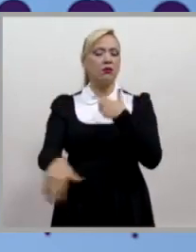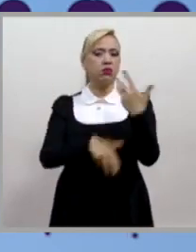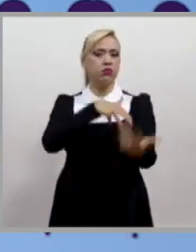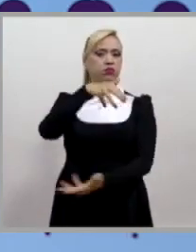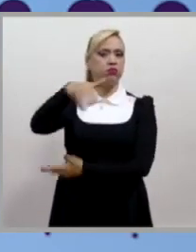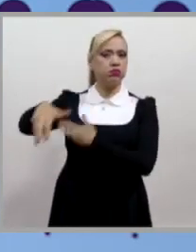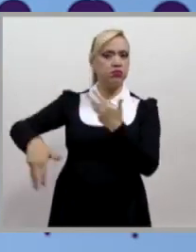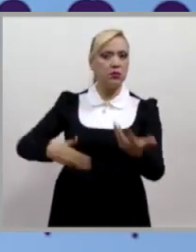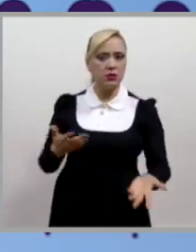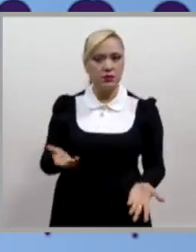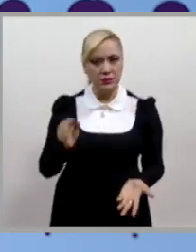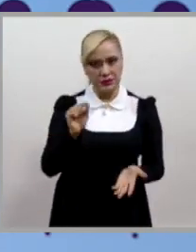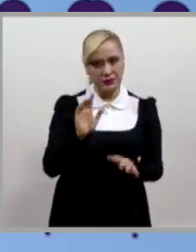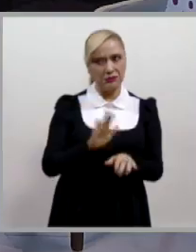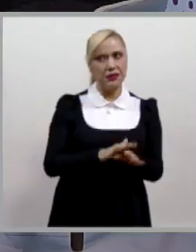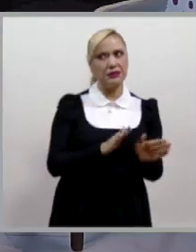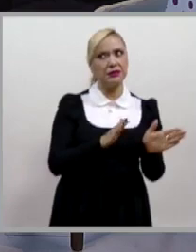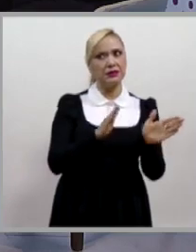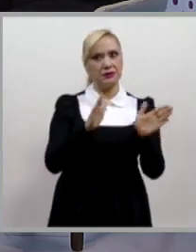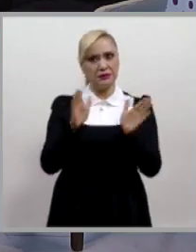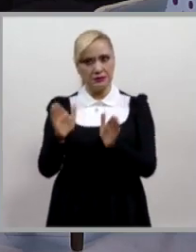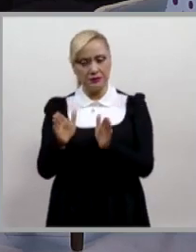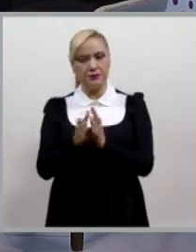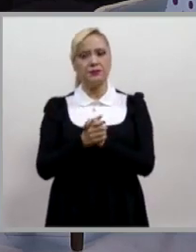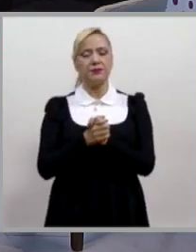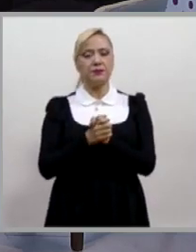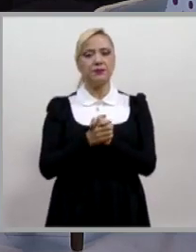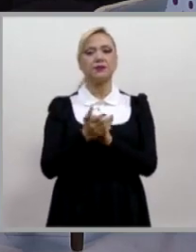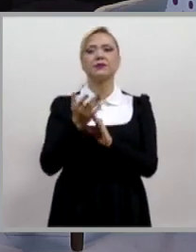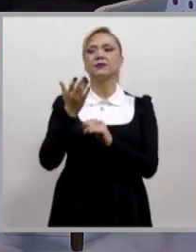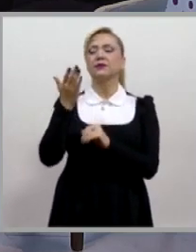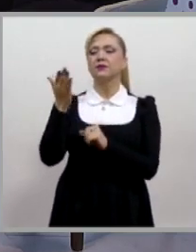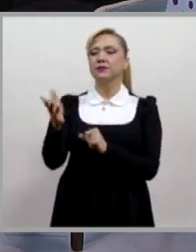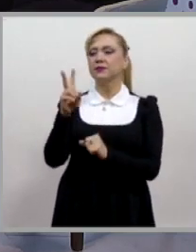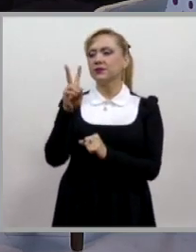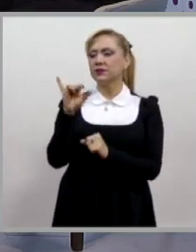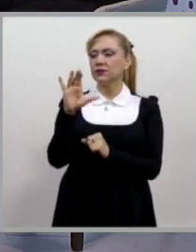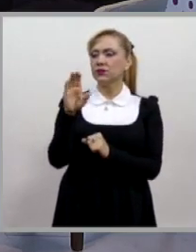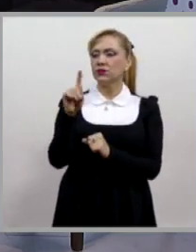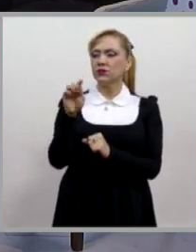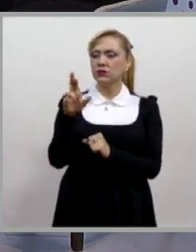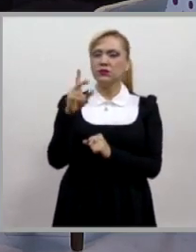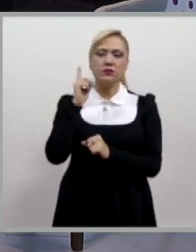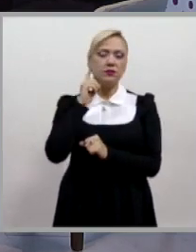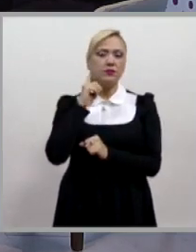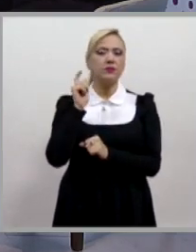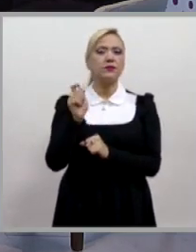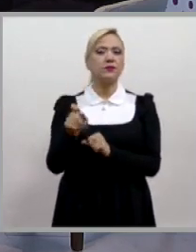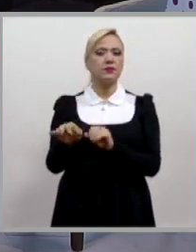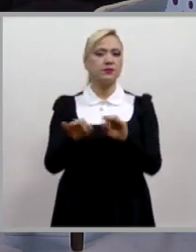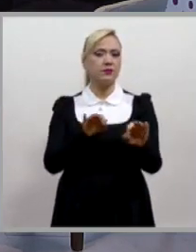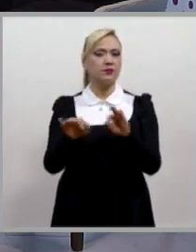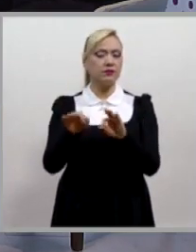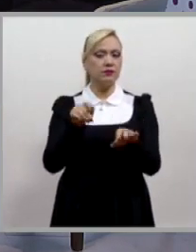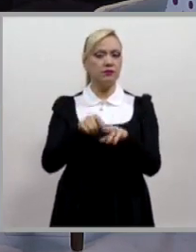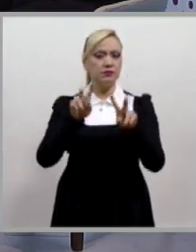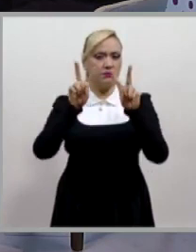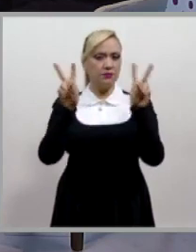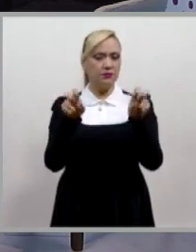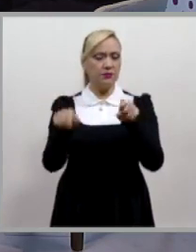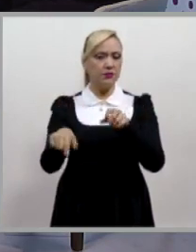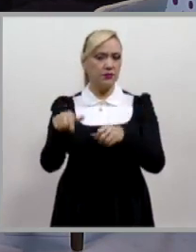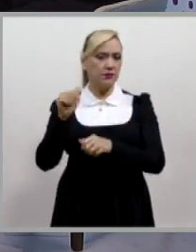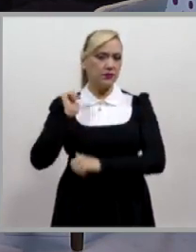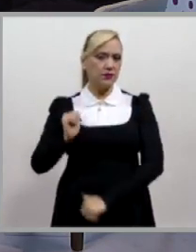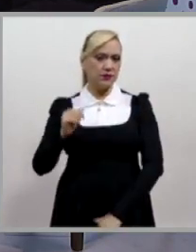Sobre ese tema podemos volver más adelante. Sí, claro. Por lo pronto, Víctor, me gustaría tocar otro tema importante de la agenda judicial que se ha visto, digamos, muy trabajado en